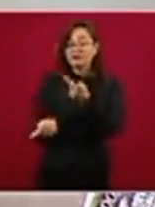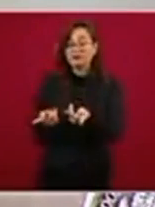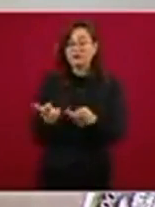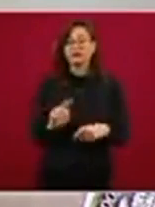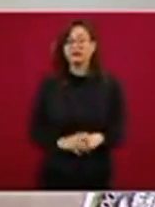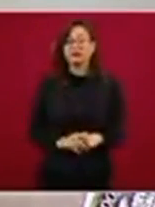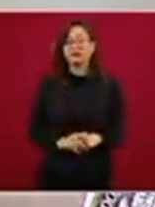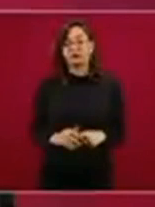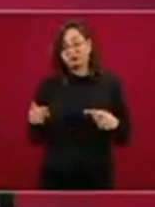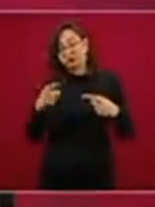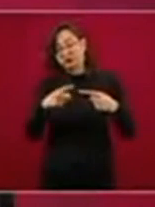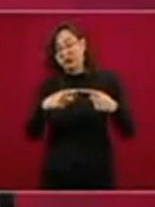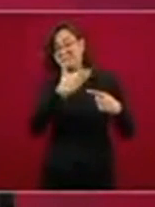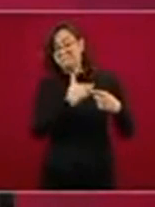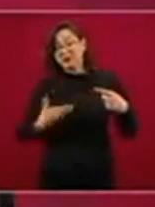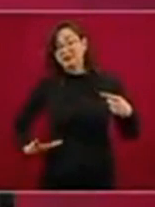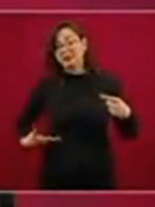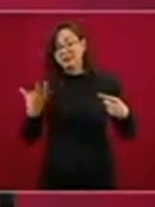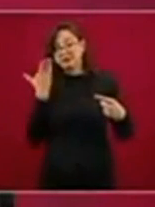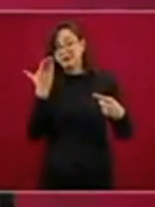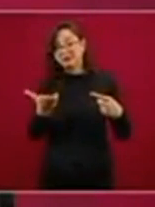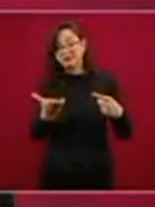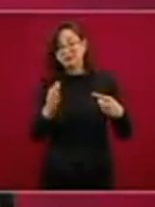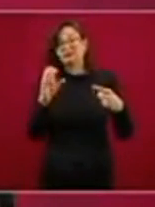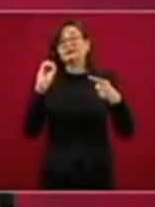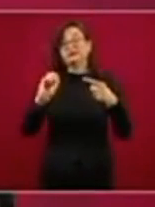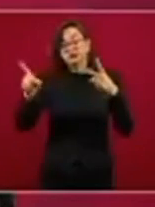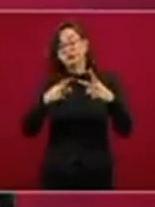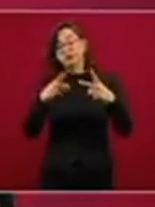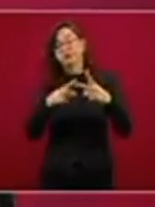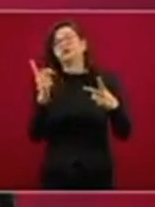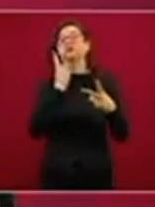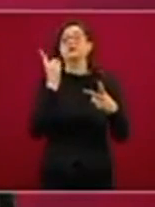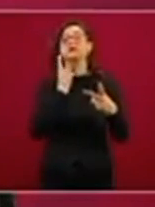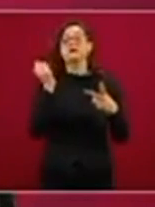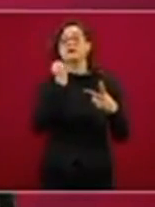presidente o los legisladores,